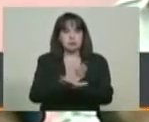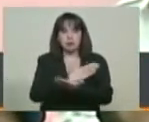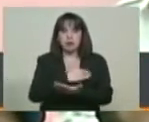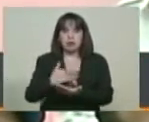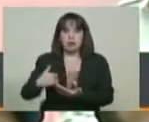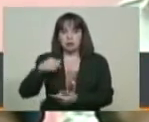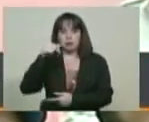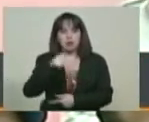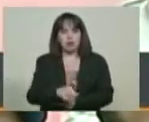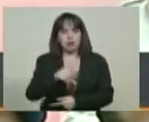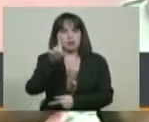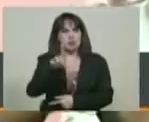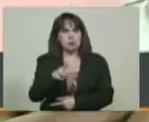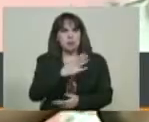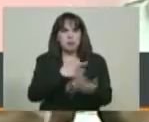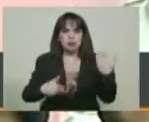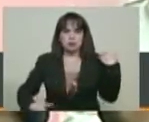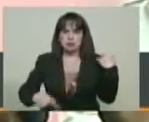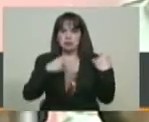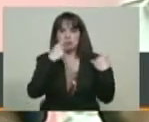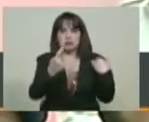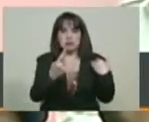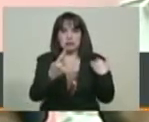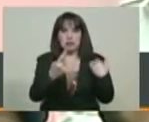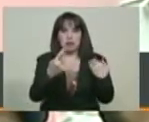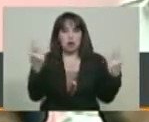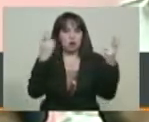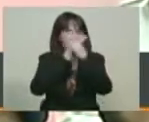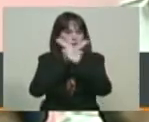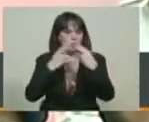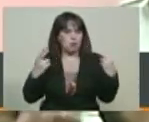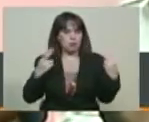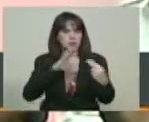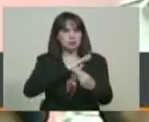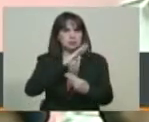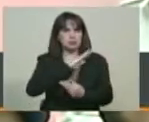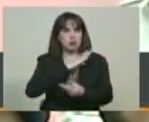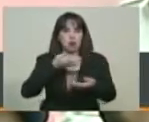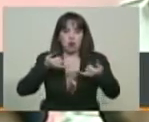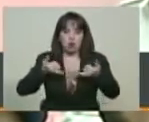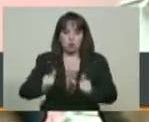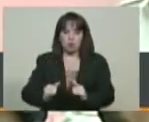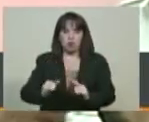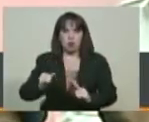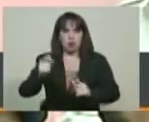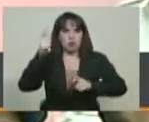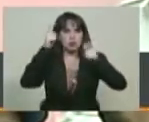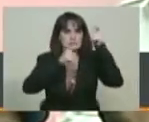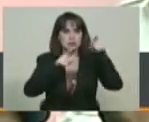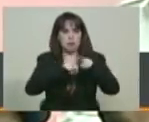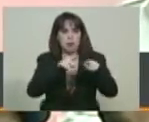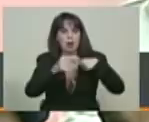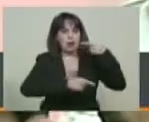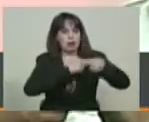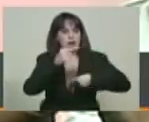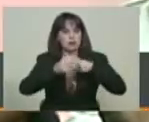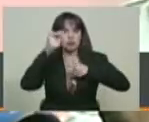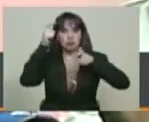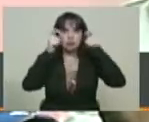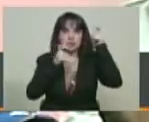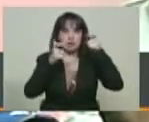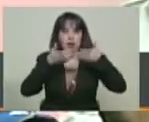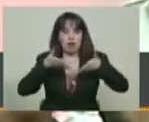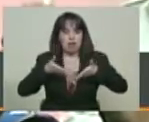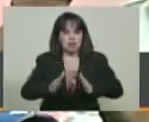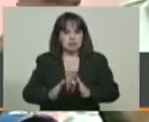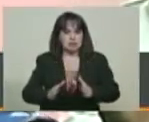ir aquí también, presidente, además de ratificar nuestro compromiso como hijos de Chávez también, generación Chávez, nacidos por